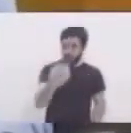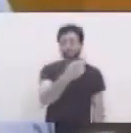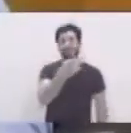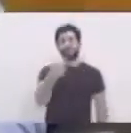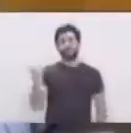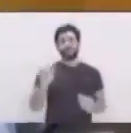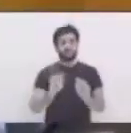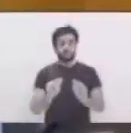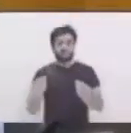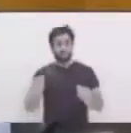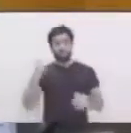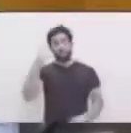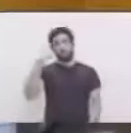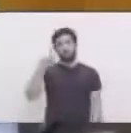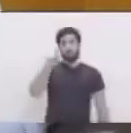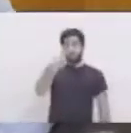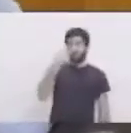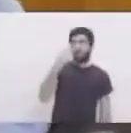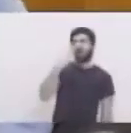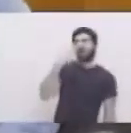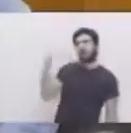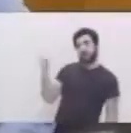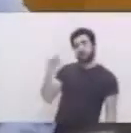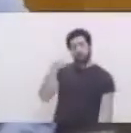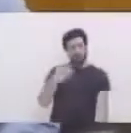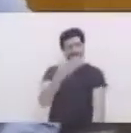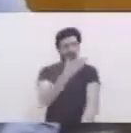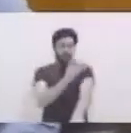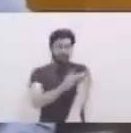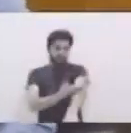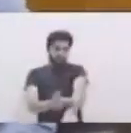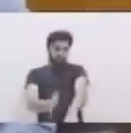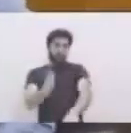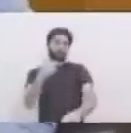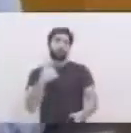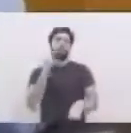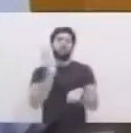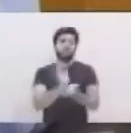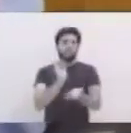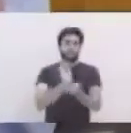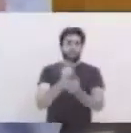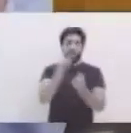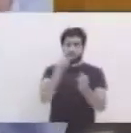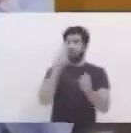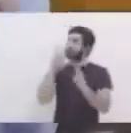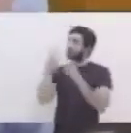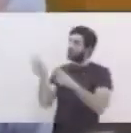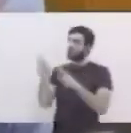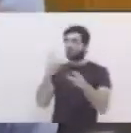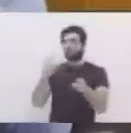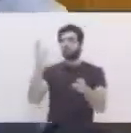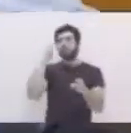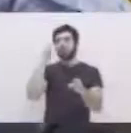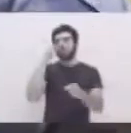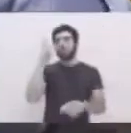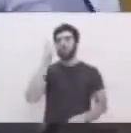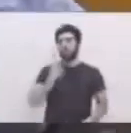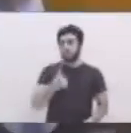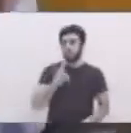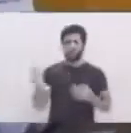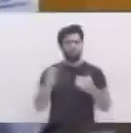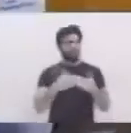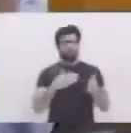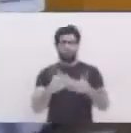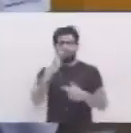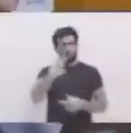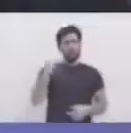a ustedes, André y Claudia, por haber escuchado esta historia. Espero que les haya gustado. Y recuerden, si ustedes siempre, aunque sean ya grandes,